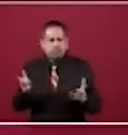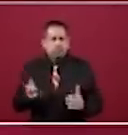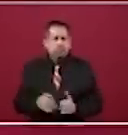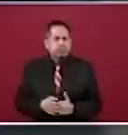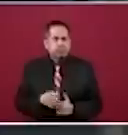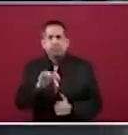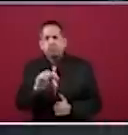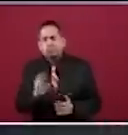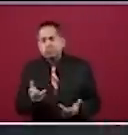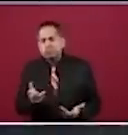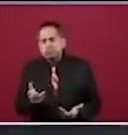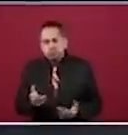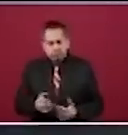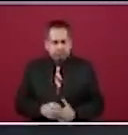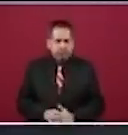¿o no?